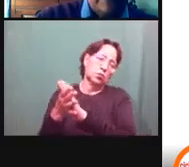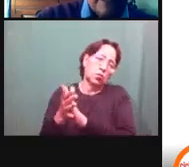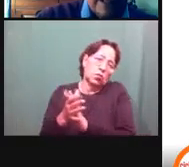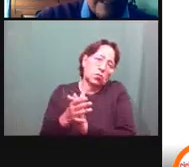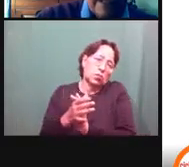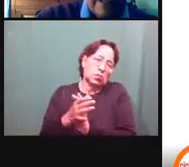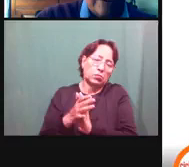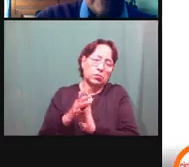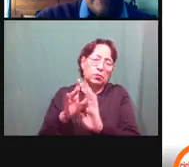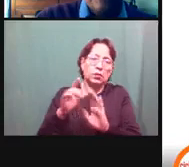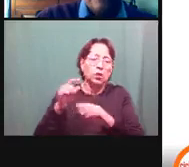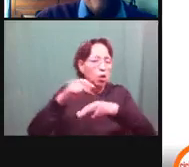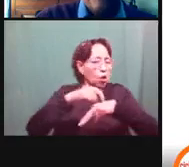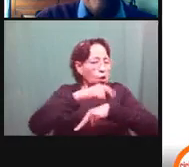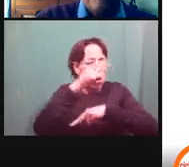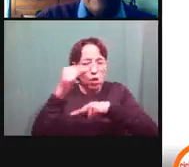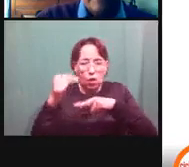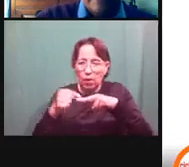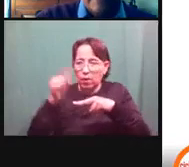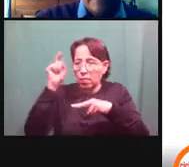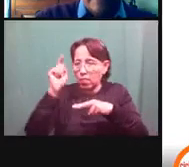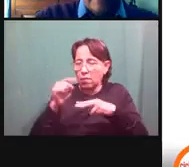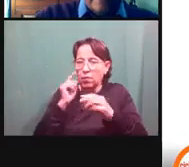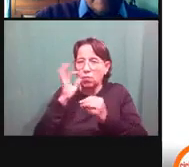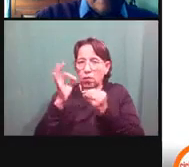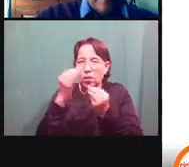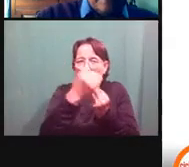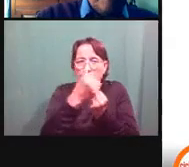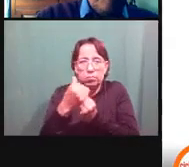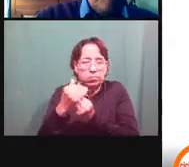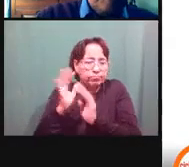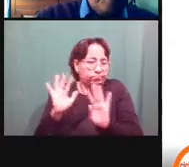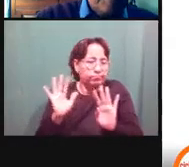intervención integral y que todo se conserve.